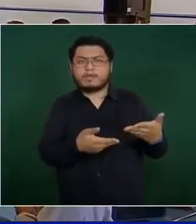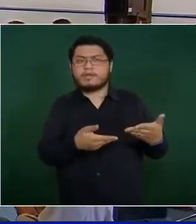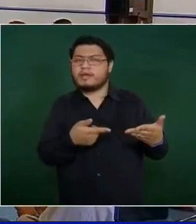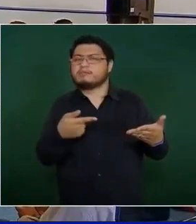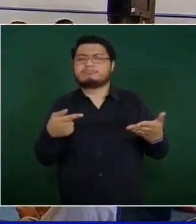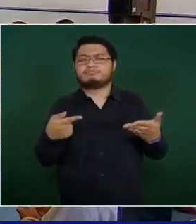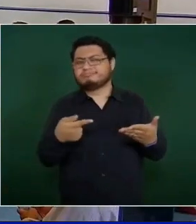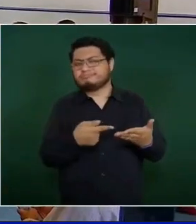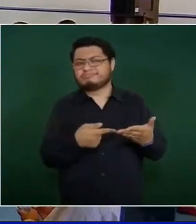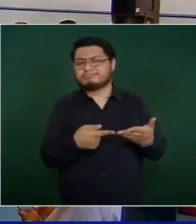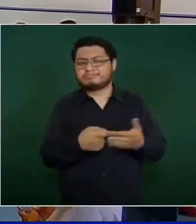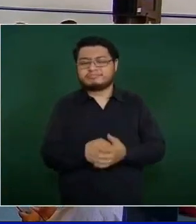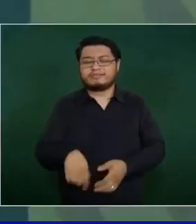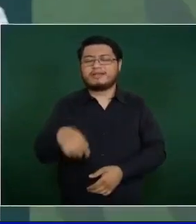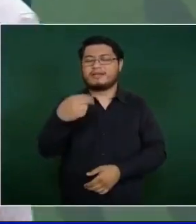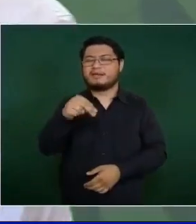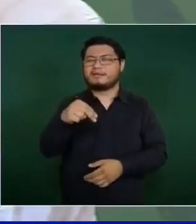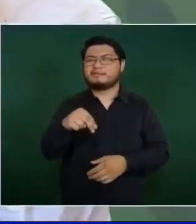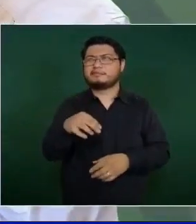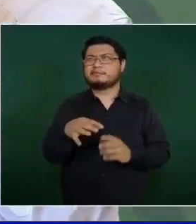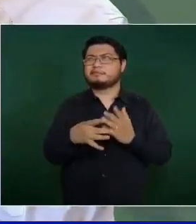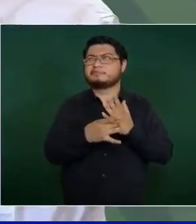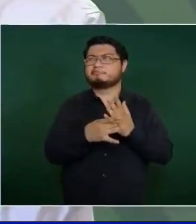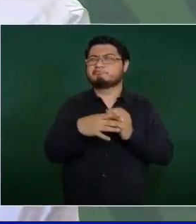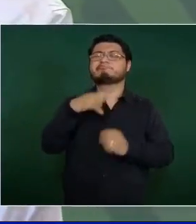de Carlos, se llamaba, ¿no?